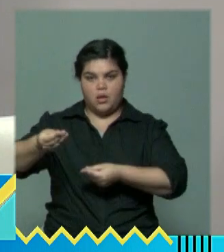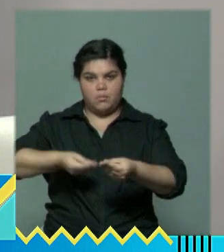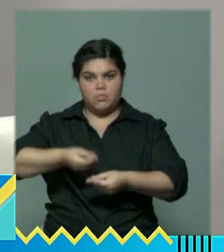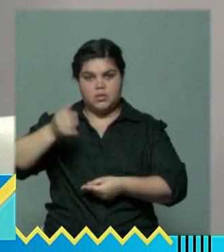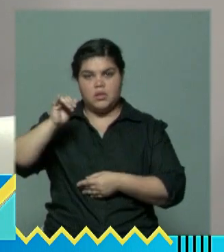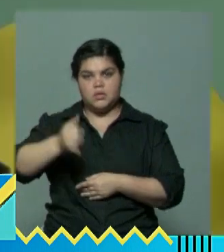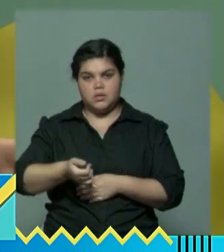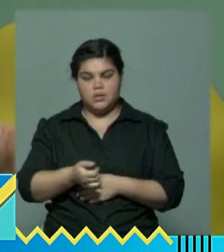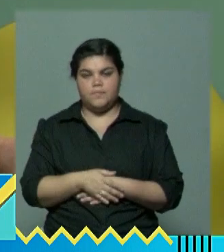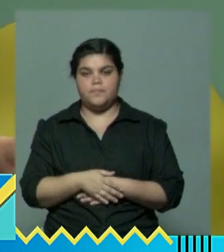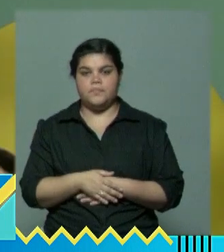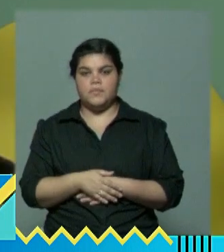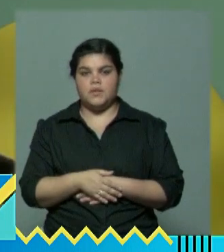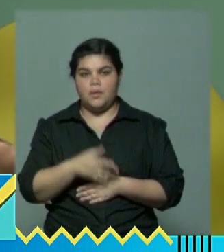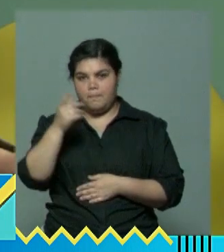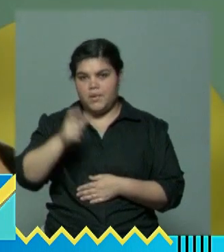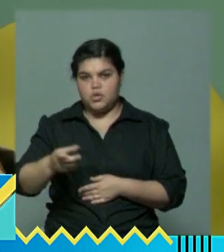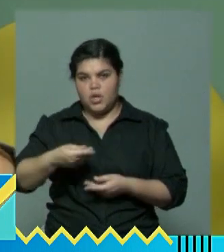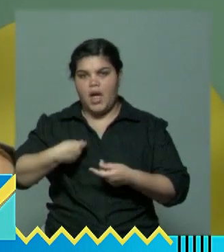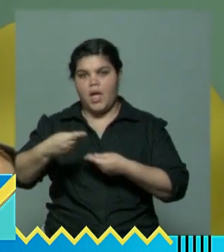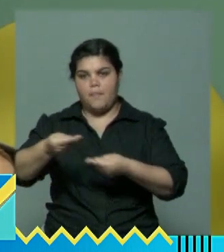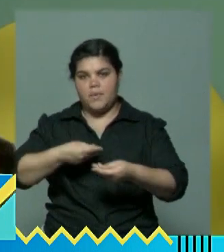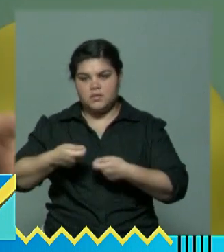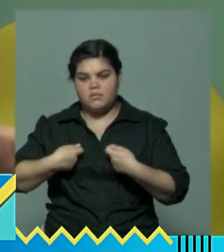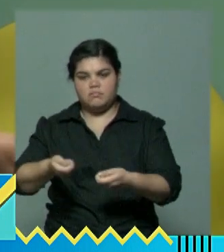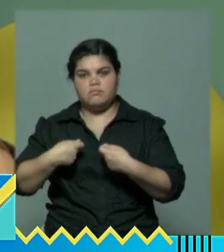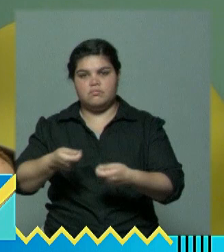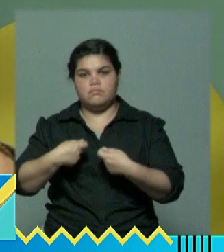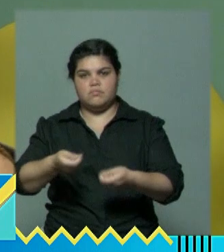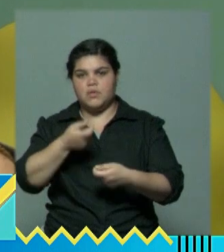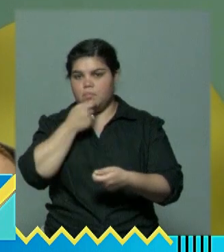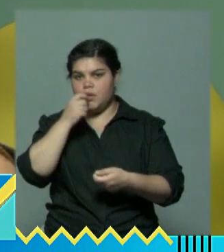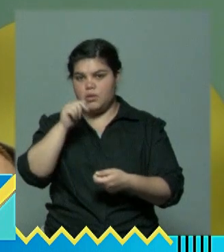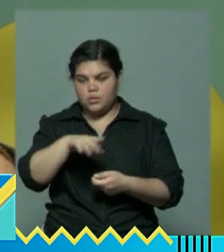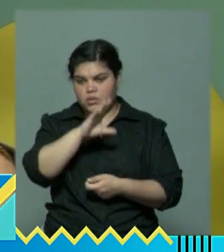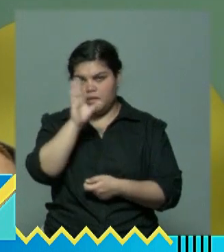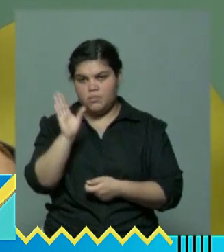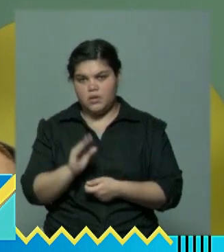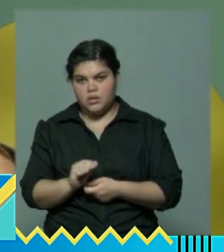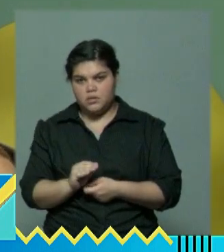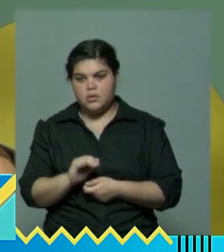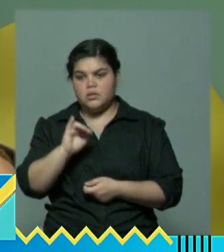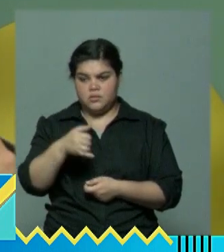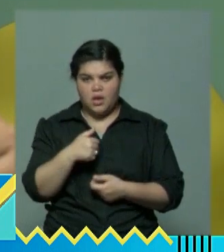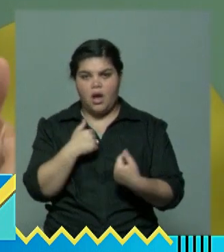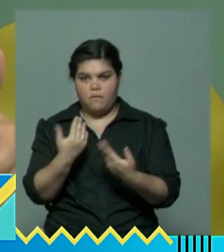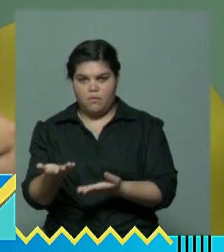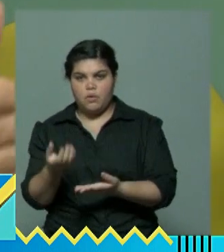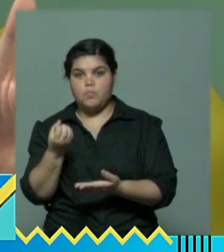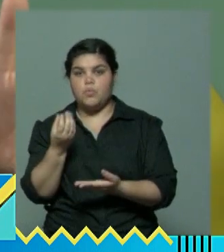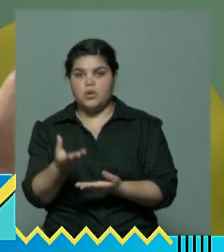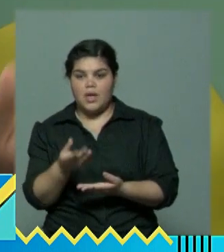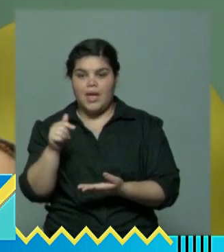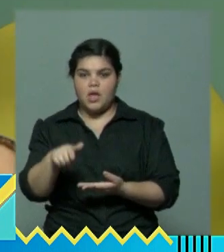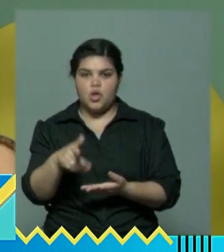aquellos empresarios que van a seguir invirtiendo, que van a seguir trabajando en la provincia o en el país, sí, evidentemente les conviene porque de esa manera se evitan